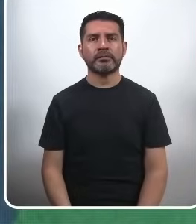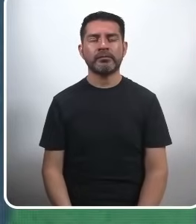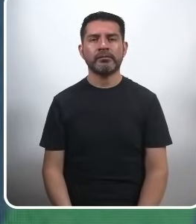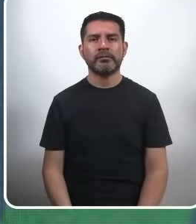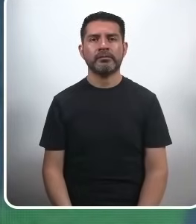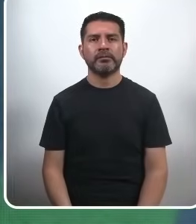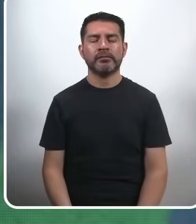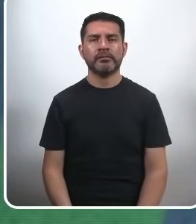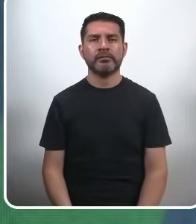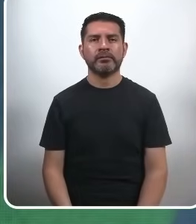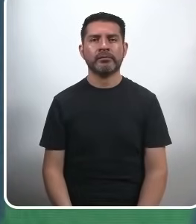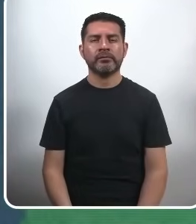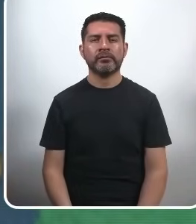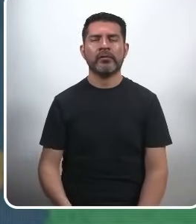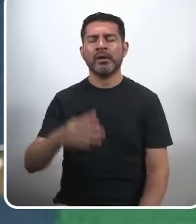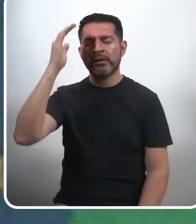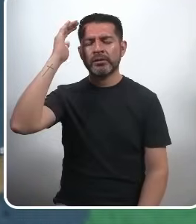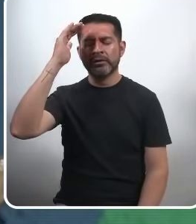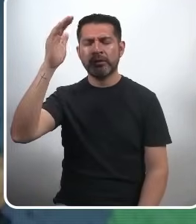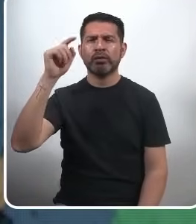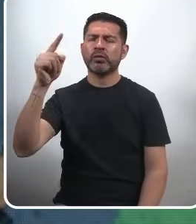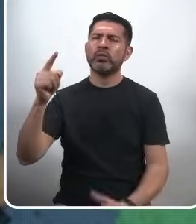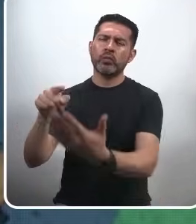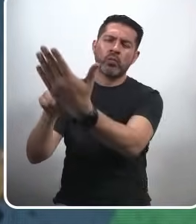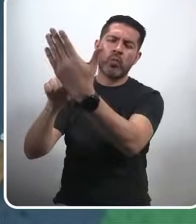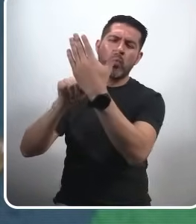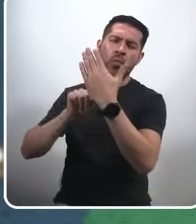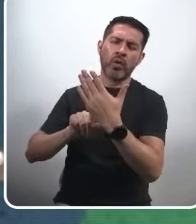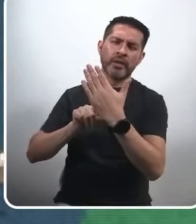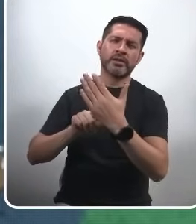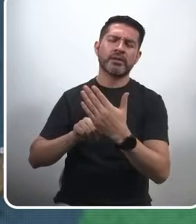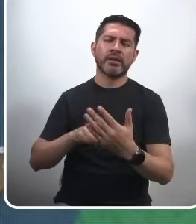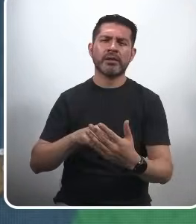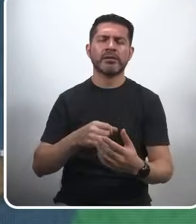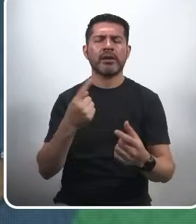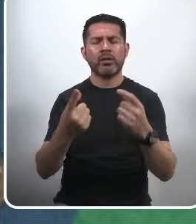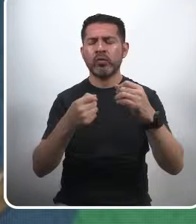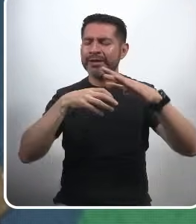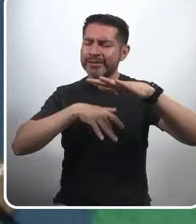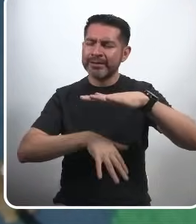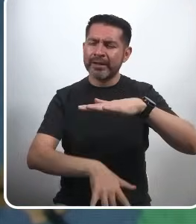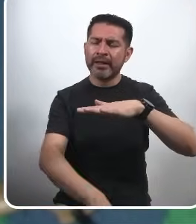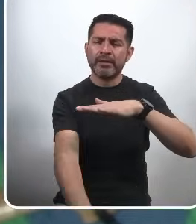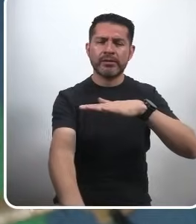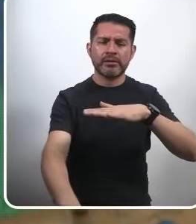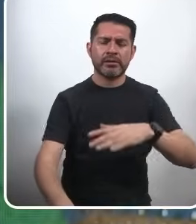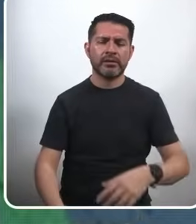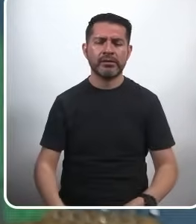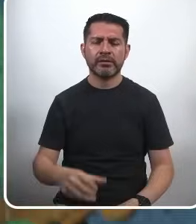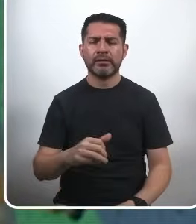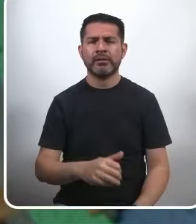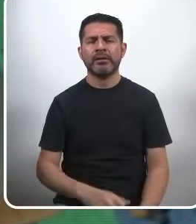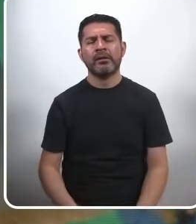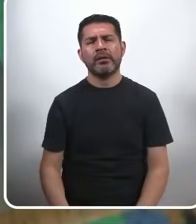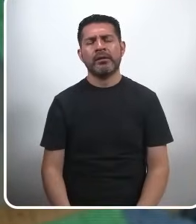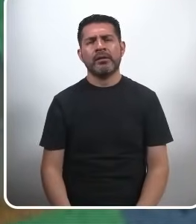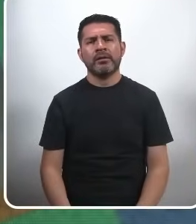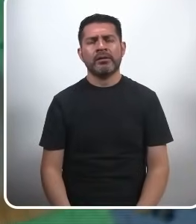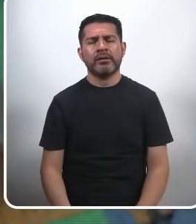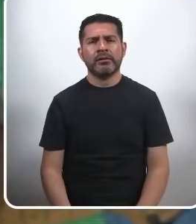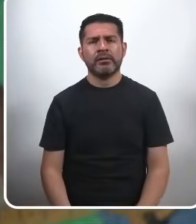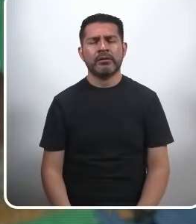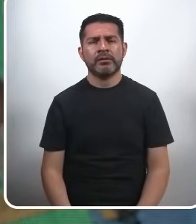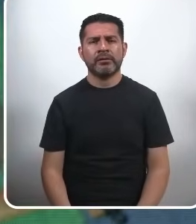Santo. Señor, siento que estás mostrando a algunos de aquí algunas raíces. Mientras yo hablaba